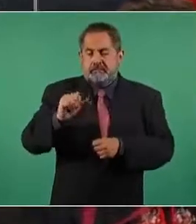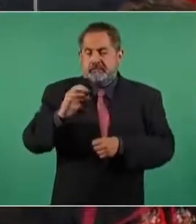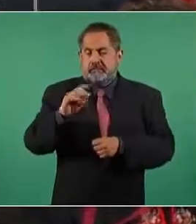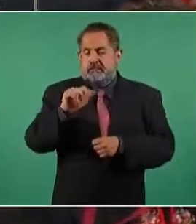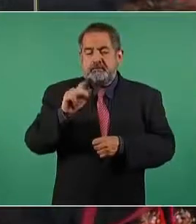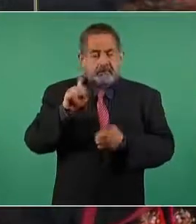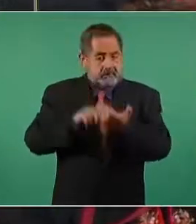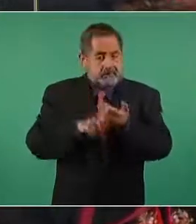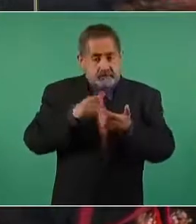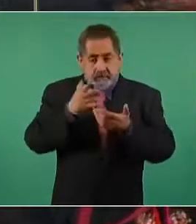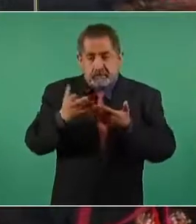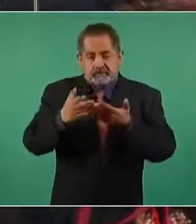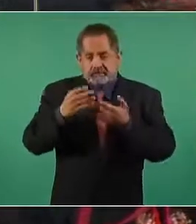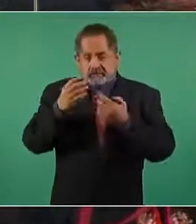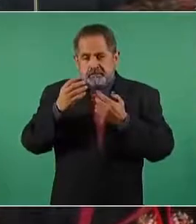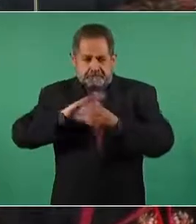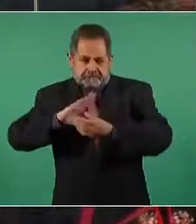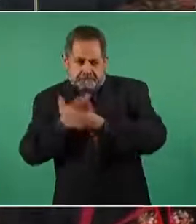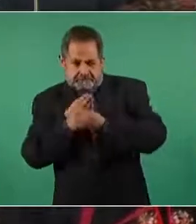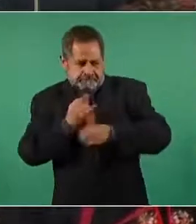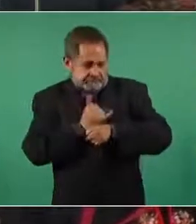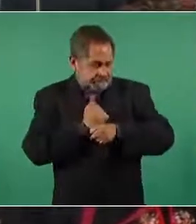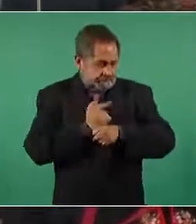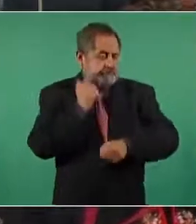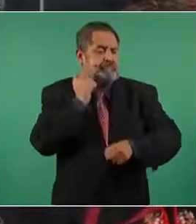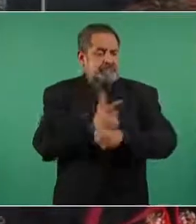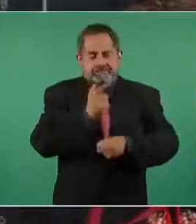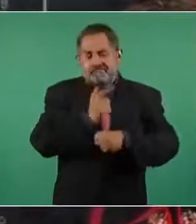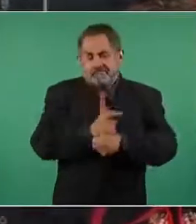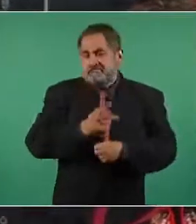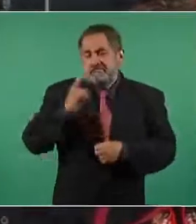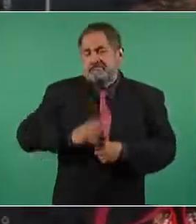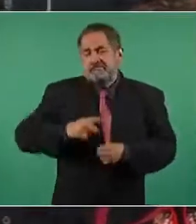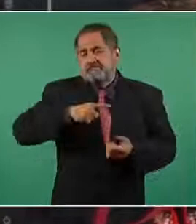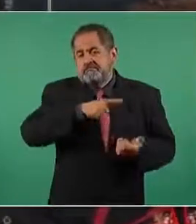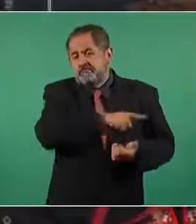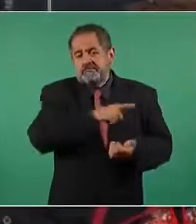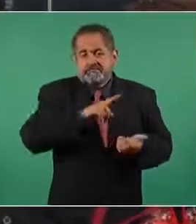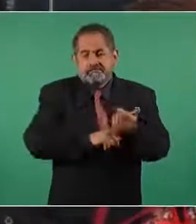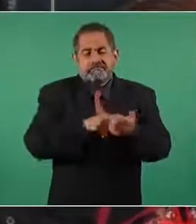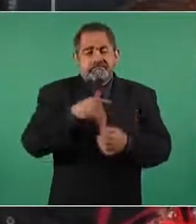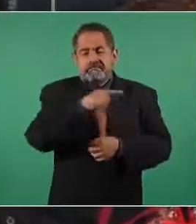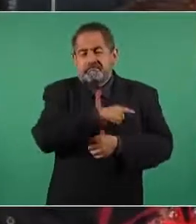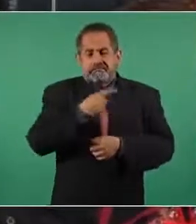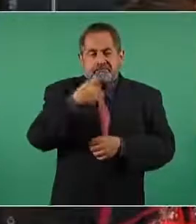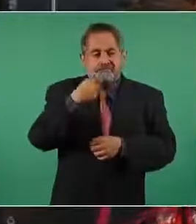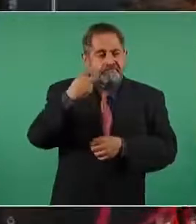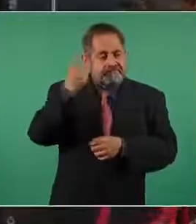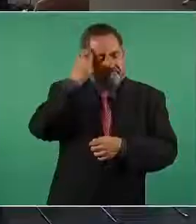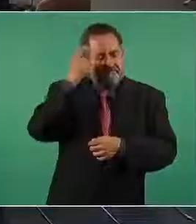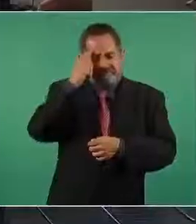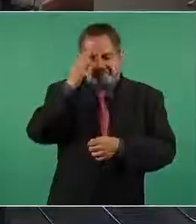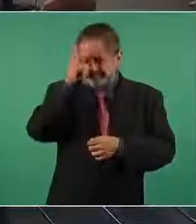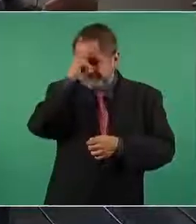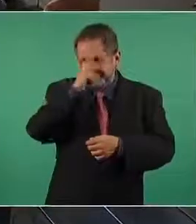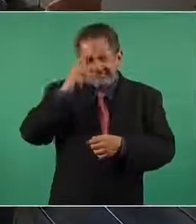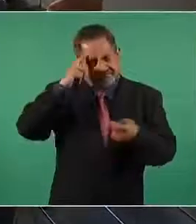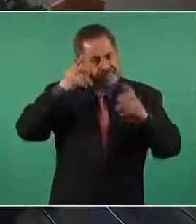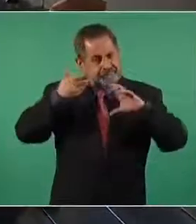expediente del peritaje donde se diagnostica el señor con rasgos